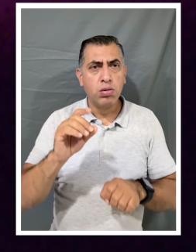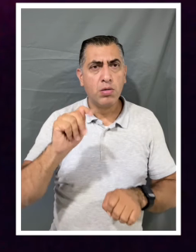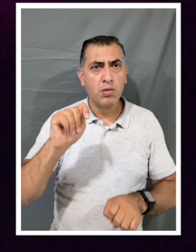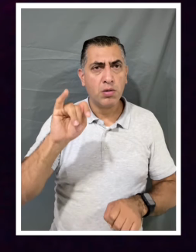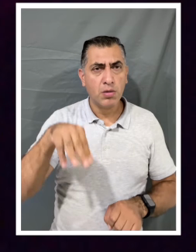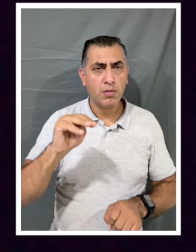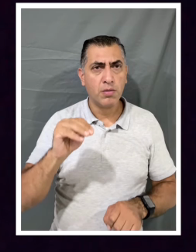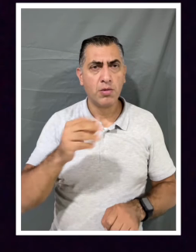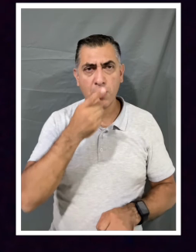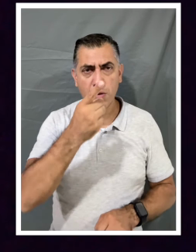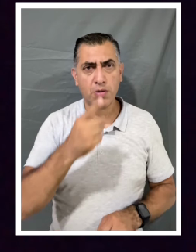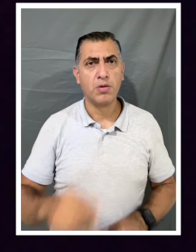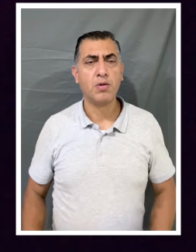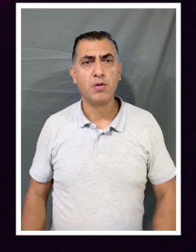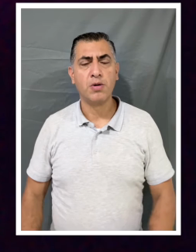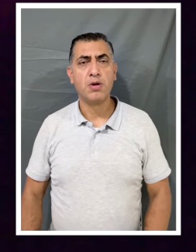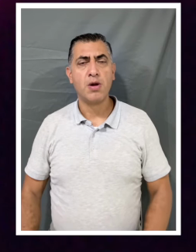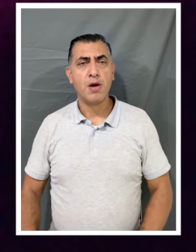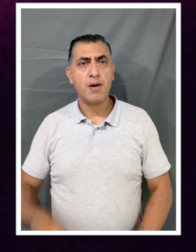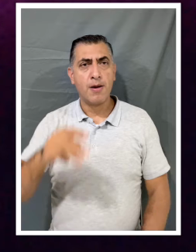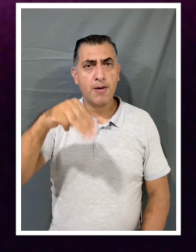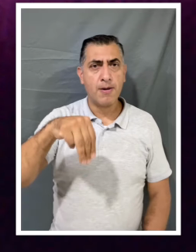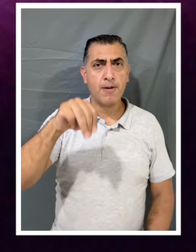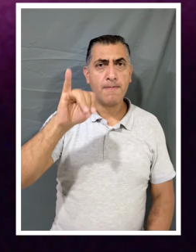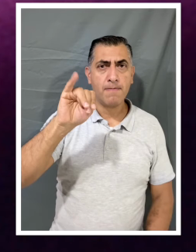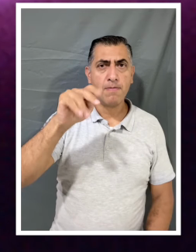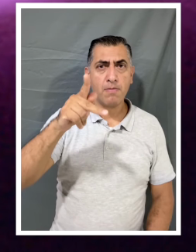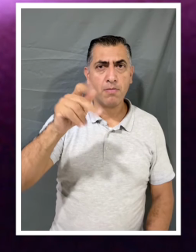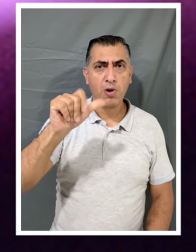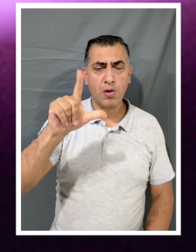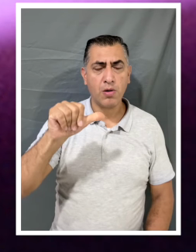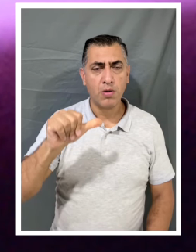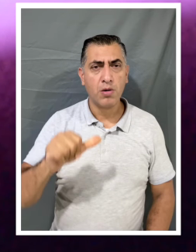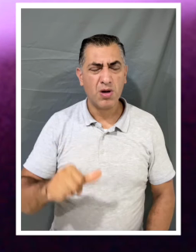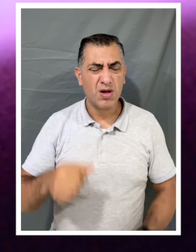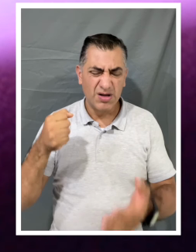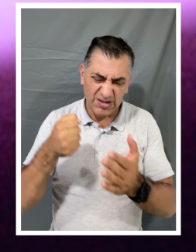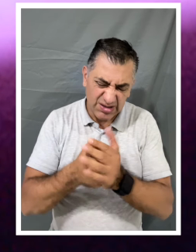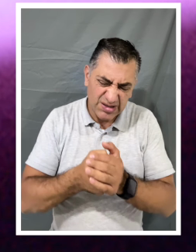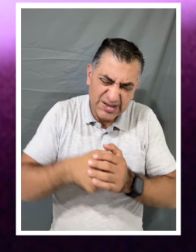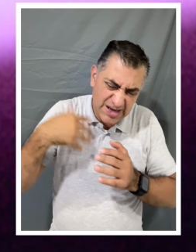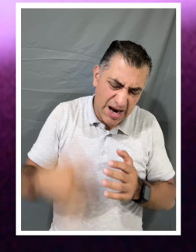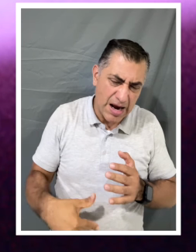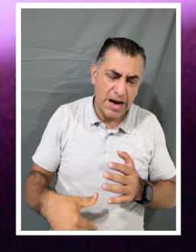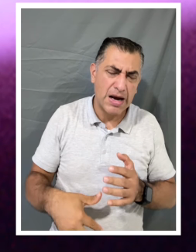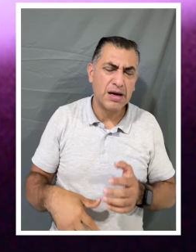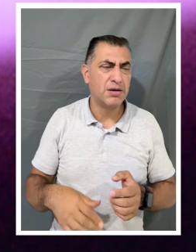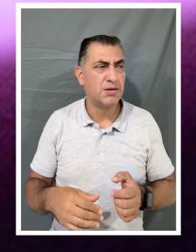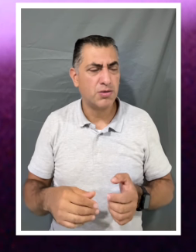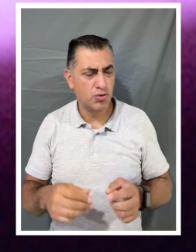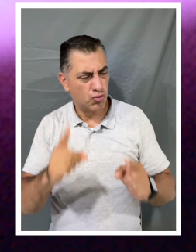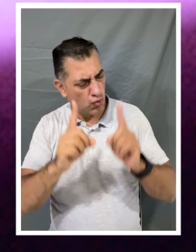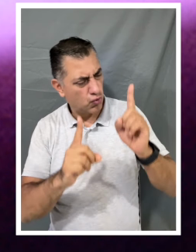las que Michael Jordan se lesiona y regresa a las canchas y yo creo que esta decisión fue un parteaguas en su carrera Él y su entrenador